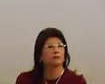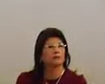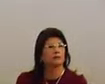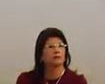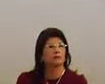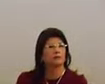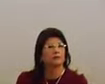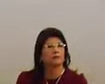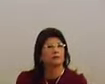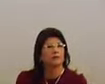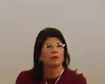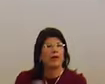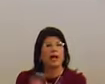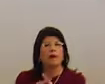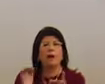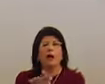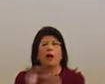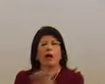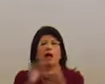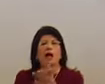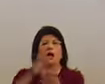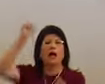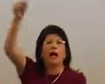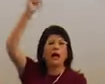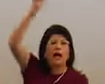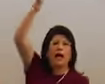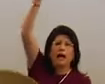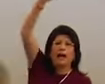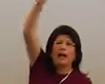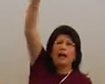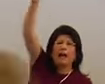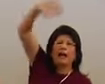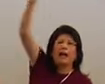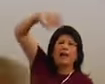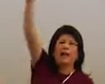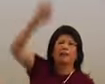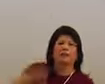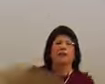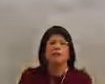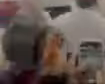este país? A ver, ¿cómo se recibe?